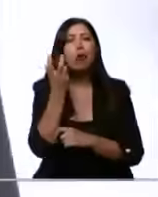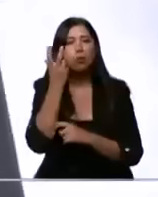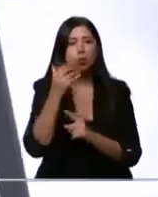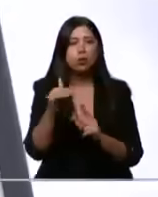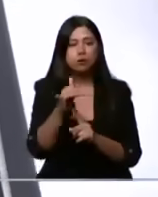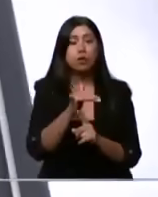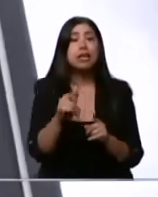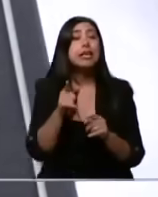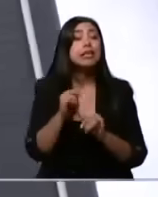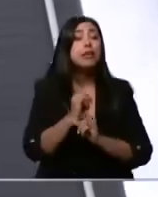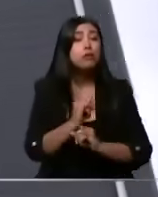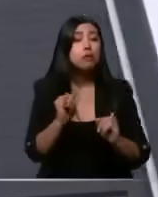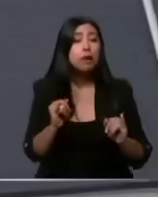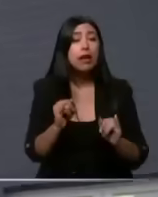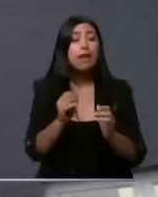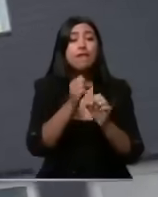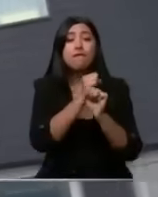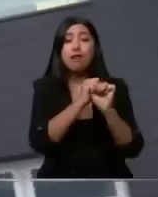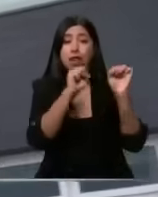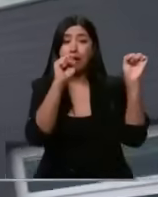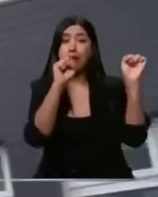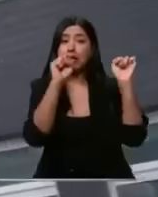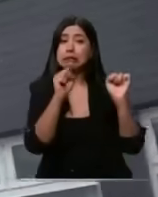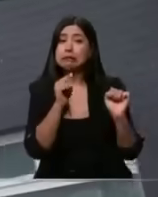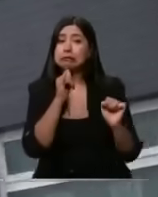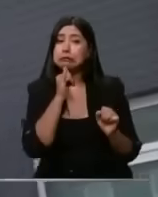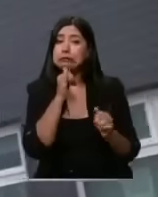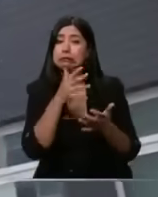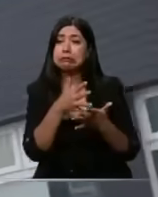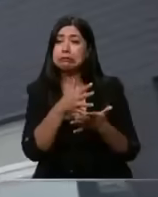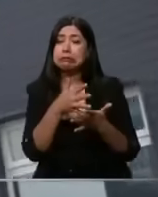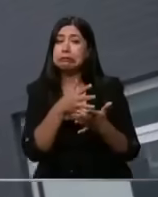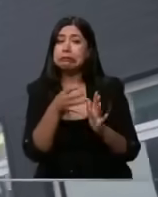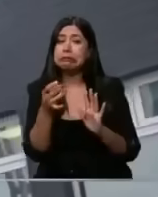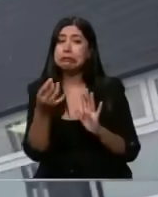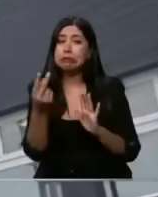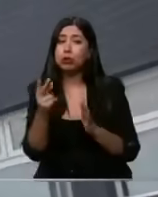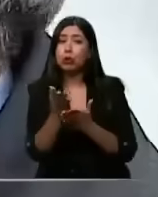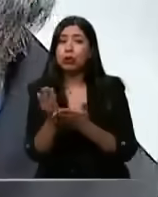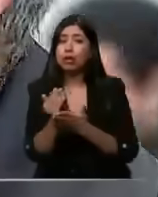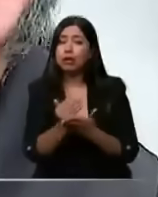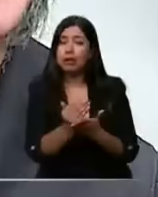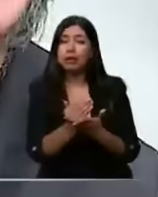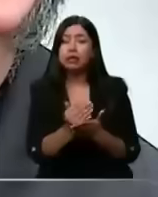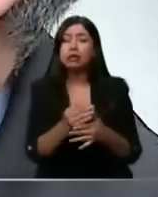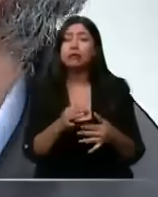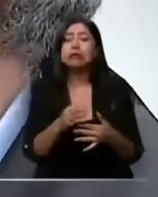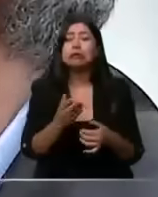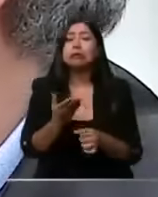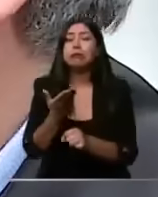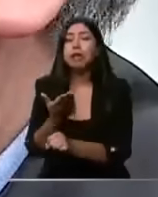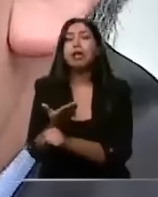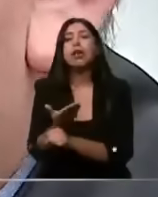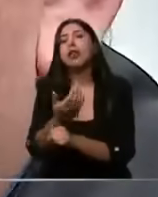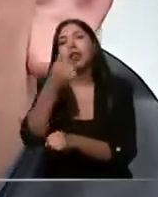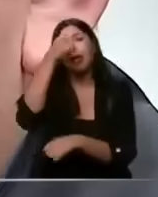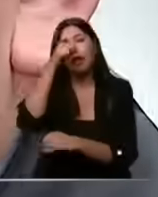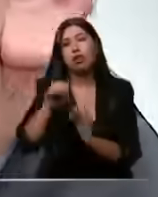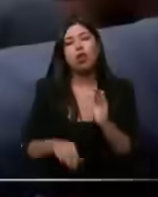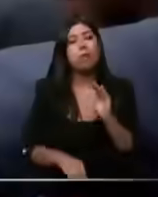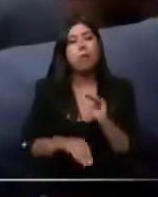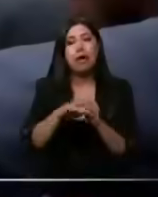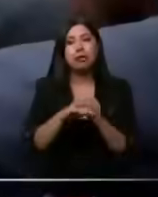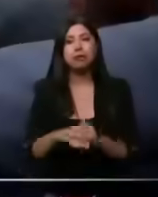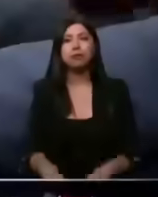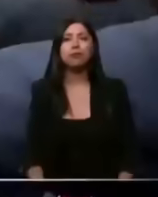que, según la Fiscalía, podría poner en jaque su estrategia penal y por eso pedirán las penas máximas que establece la